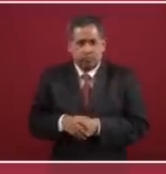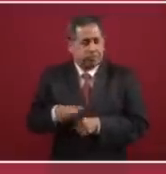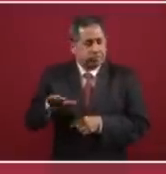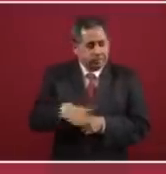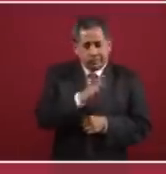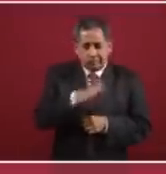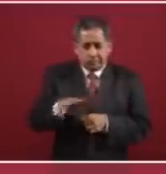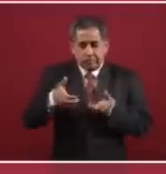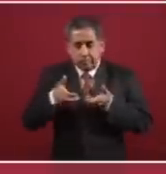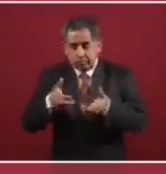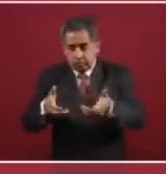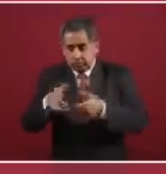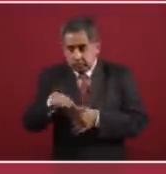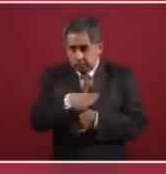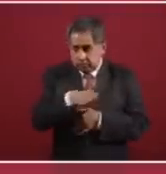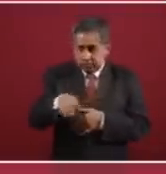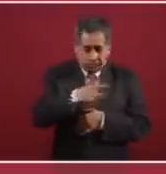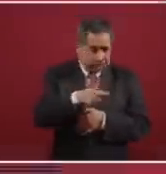los caminos